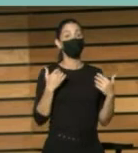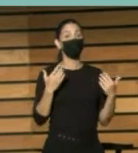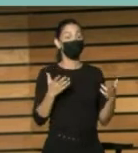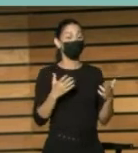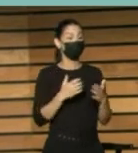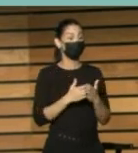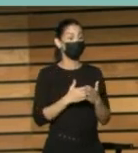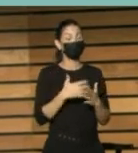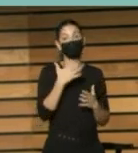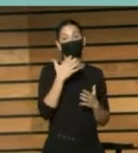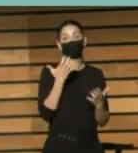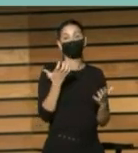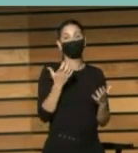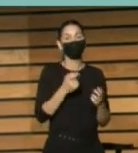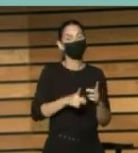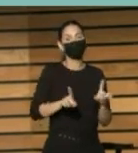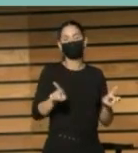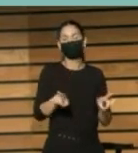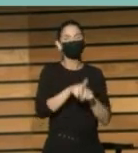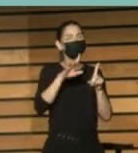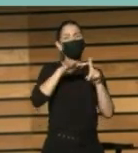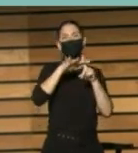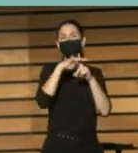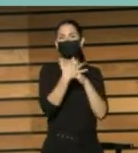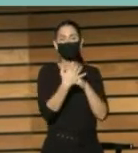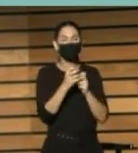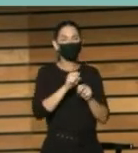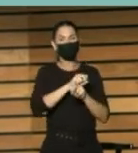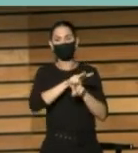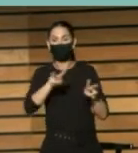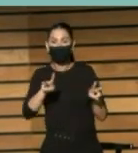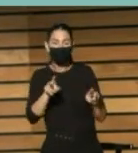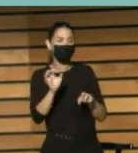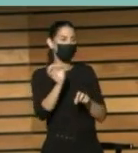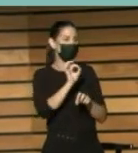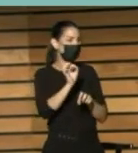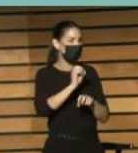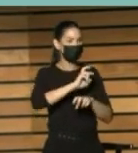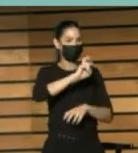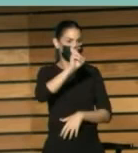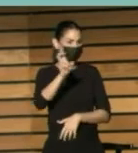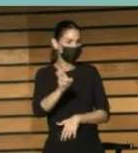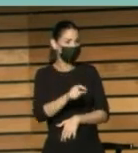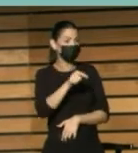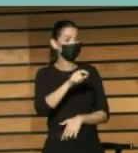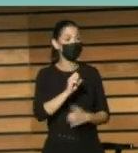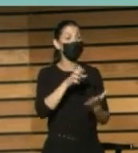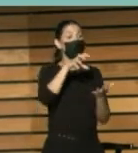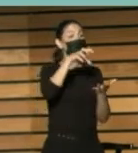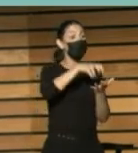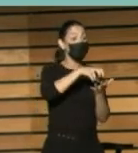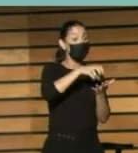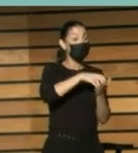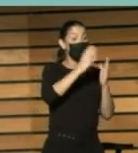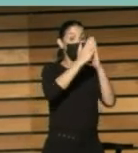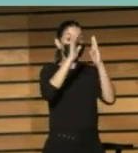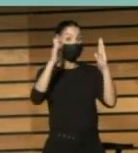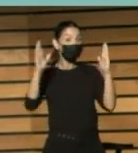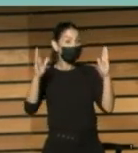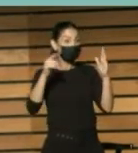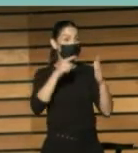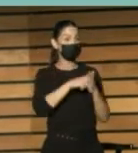No importa qué esté sucediendo, las bibliotecas están ofreciendo sus servicios y